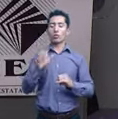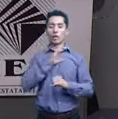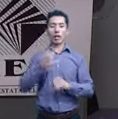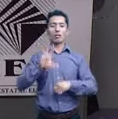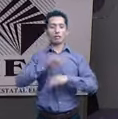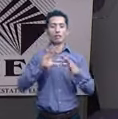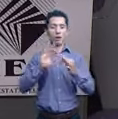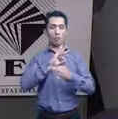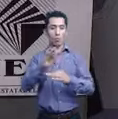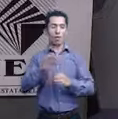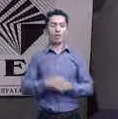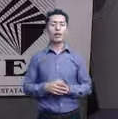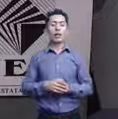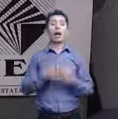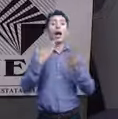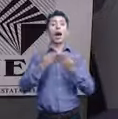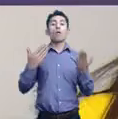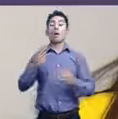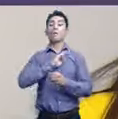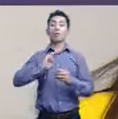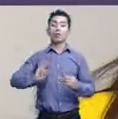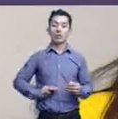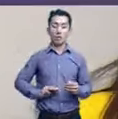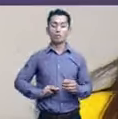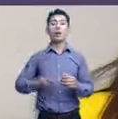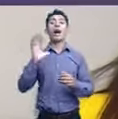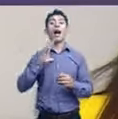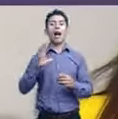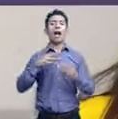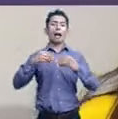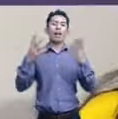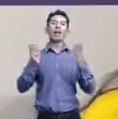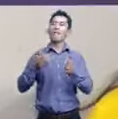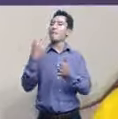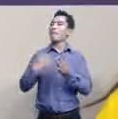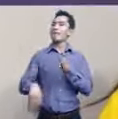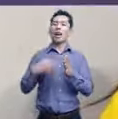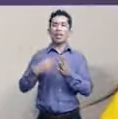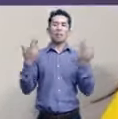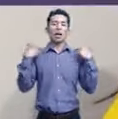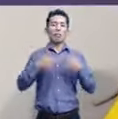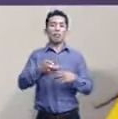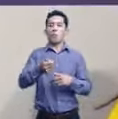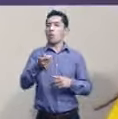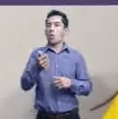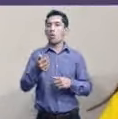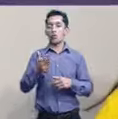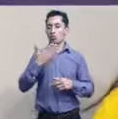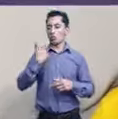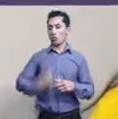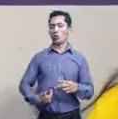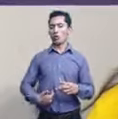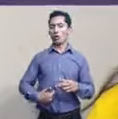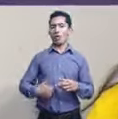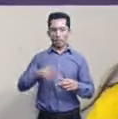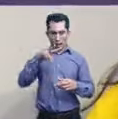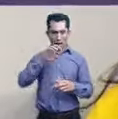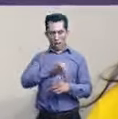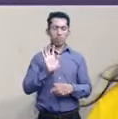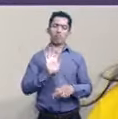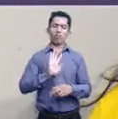candidato, tiene la palabra. Hoy en nuestro municipio tenemos un claro déficit de maestros. Su servidor no viene a engañar a